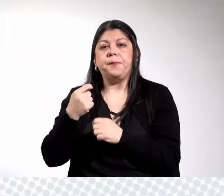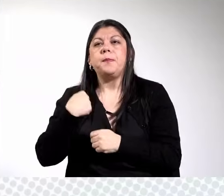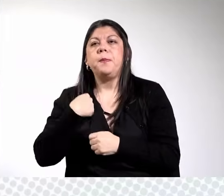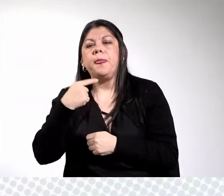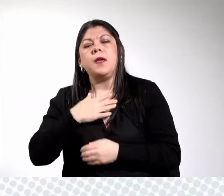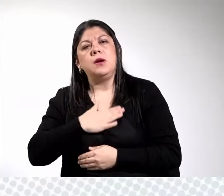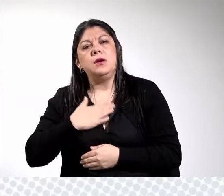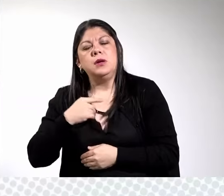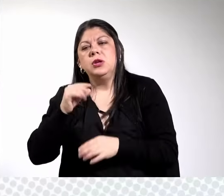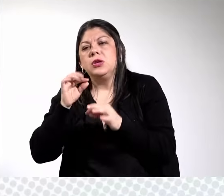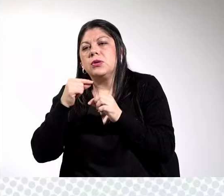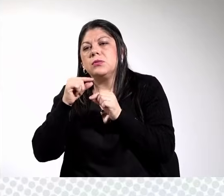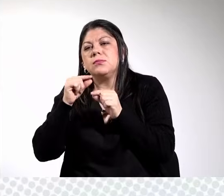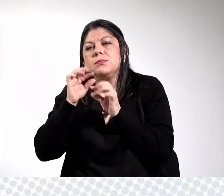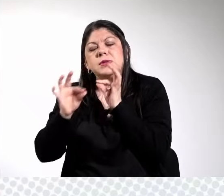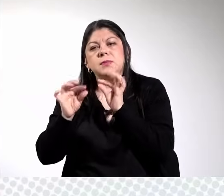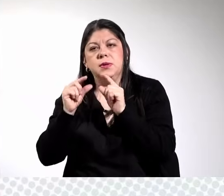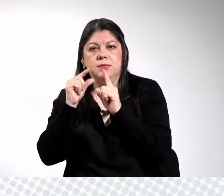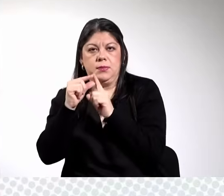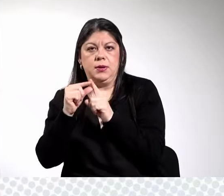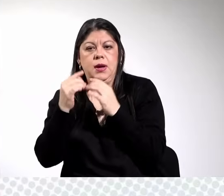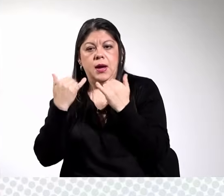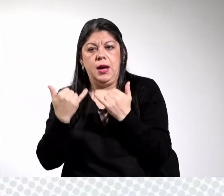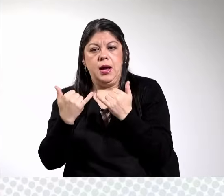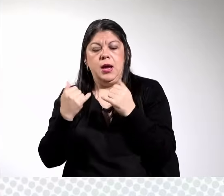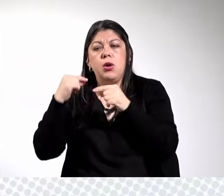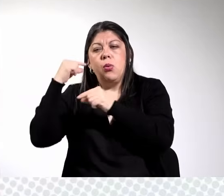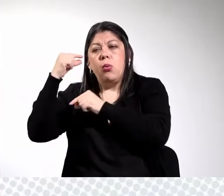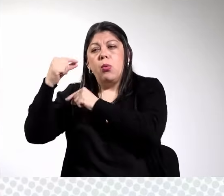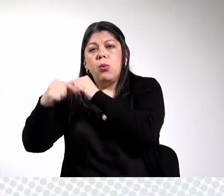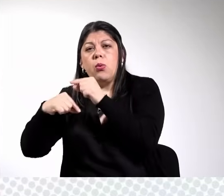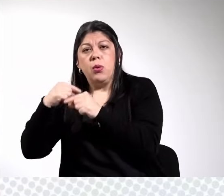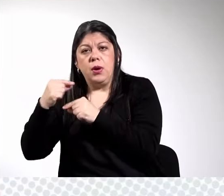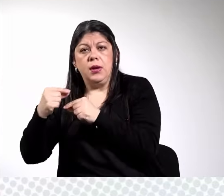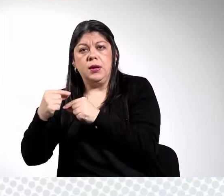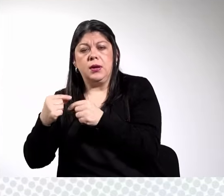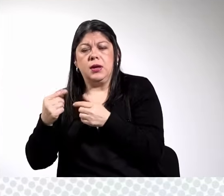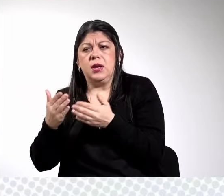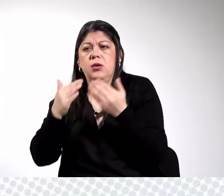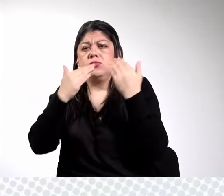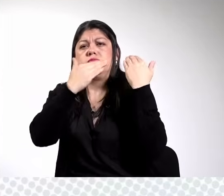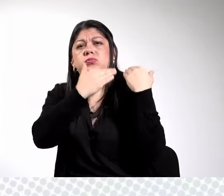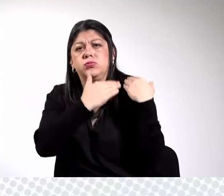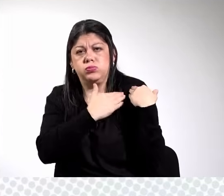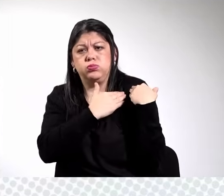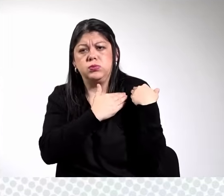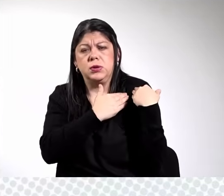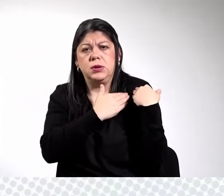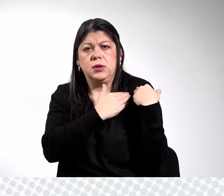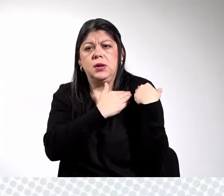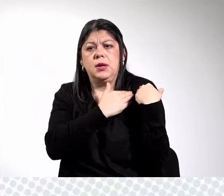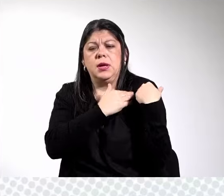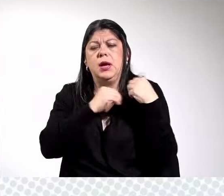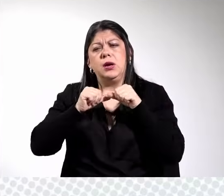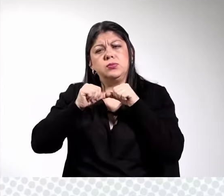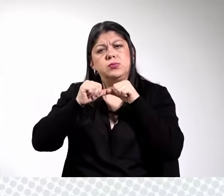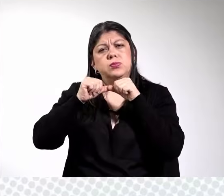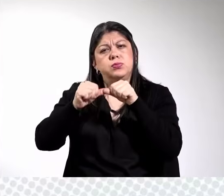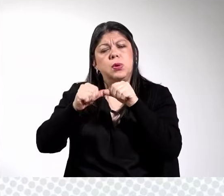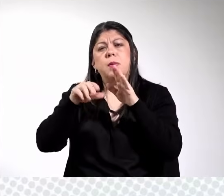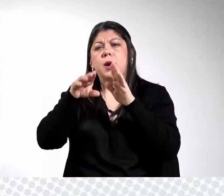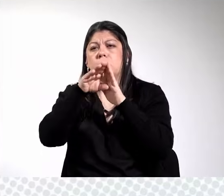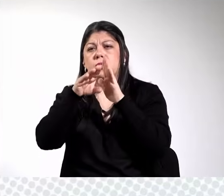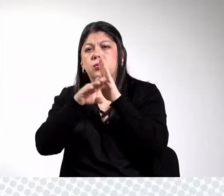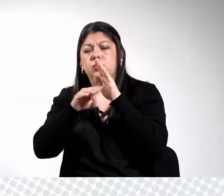en palabras muy sencillas, hay una generación a la que se le ha cargado casi todo el sostenimiento del